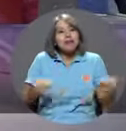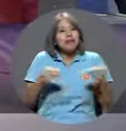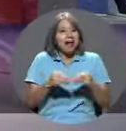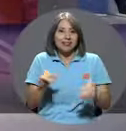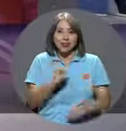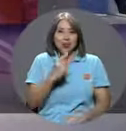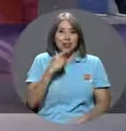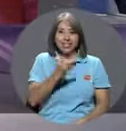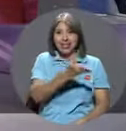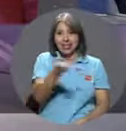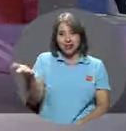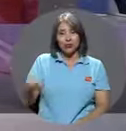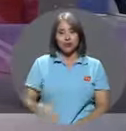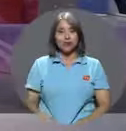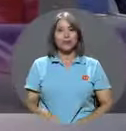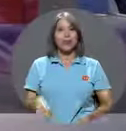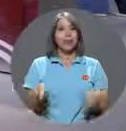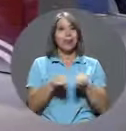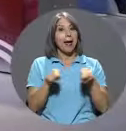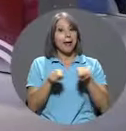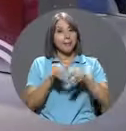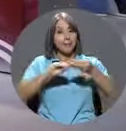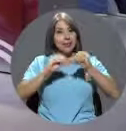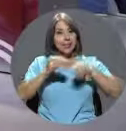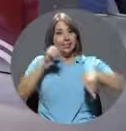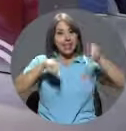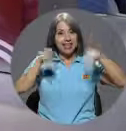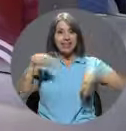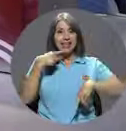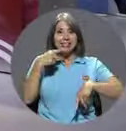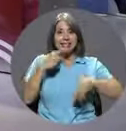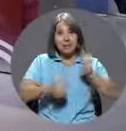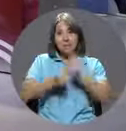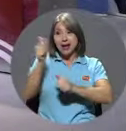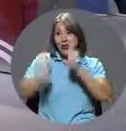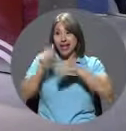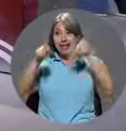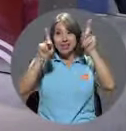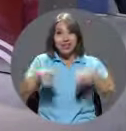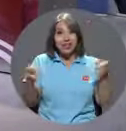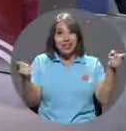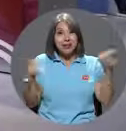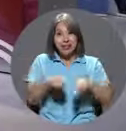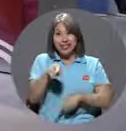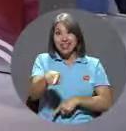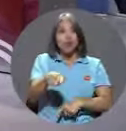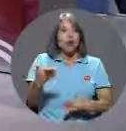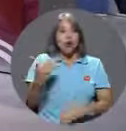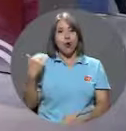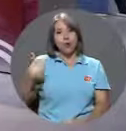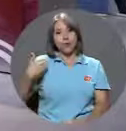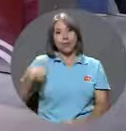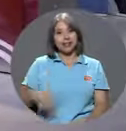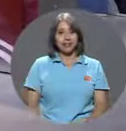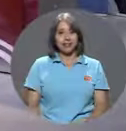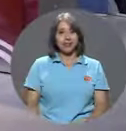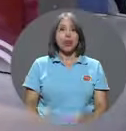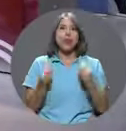las estadísticas dicen que la mayoría de las víctimas son hombres. En fin, mucho que hablar sobre un tema